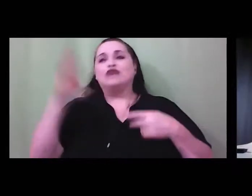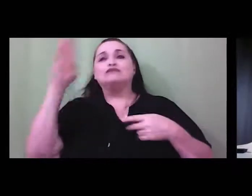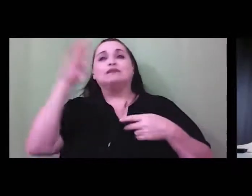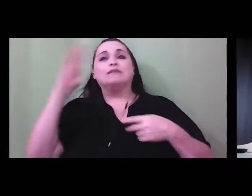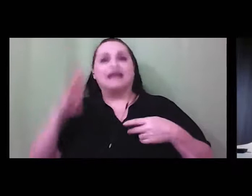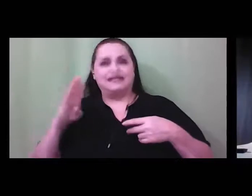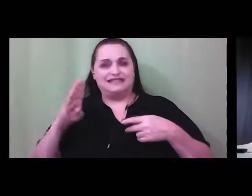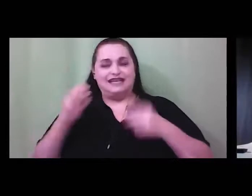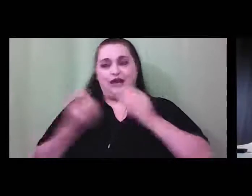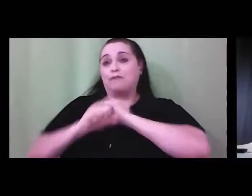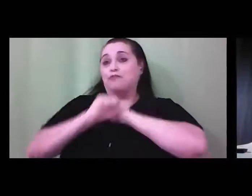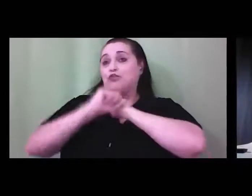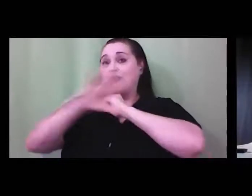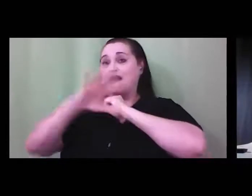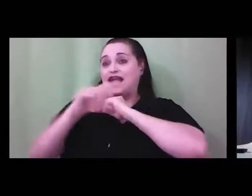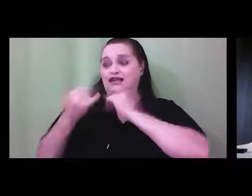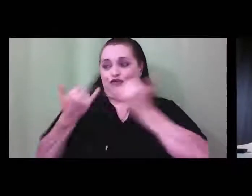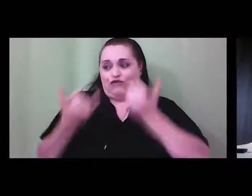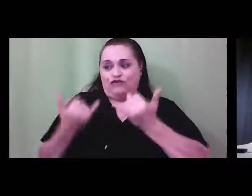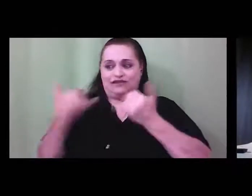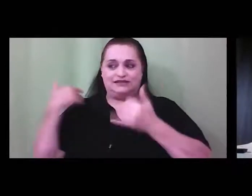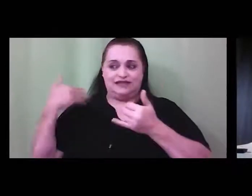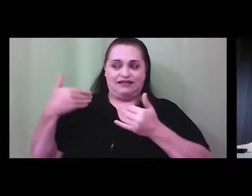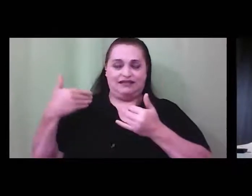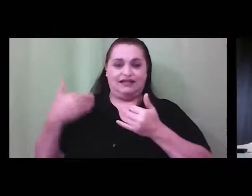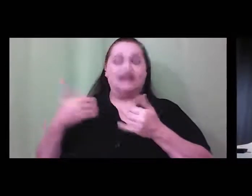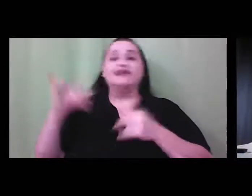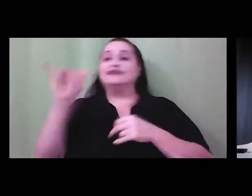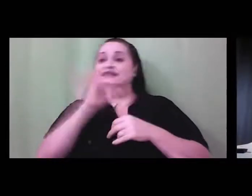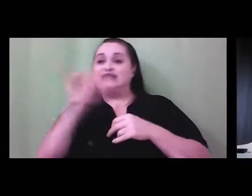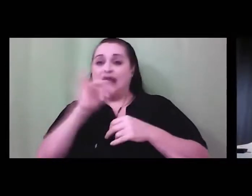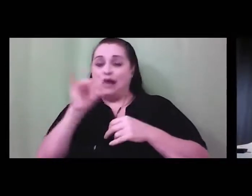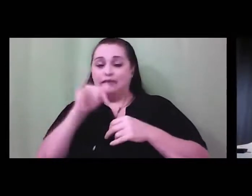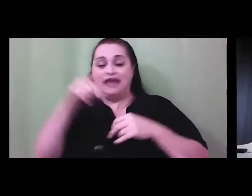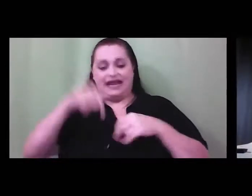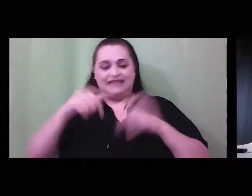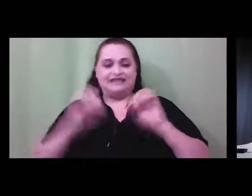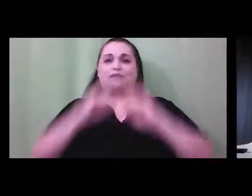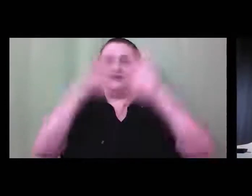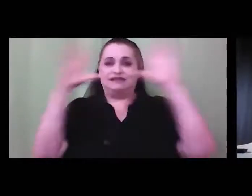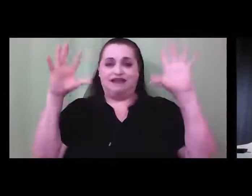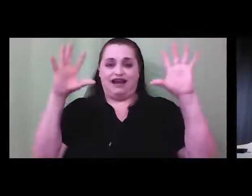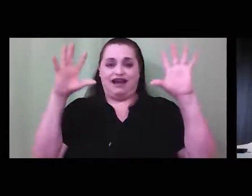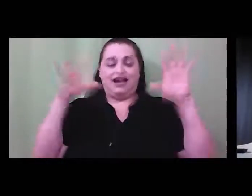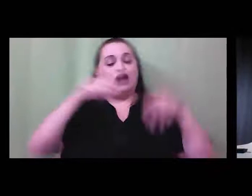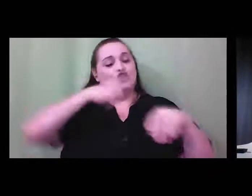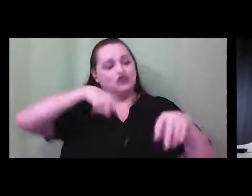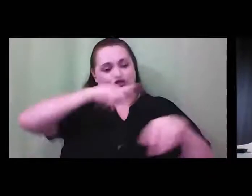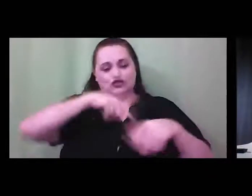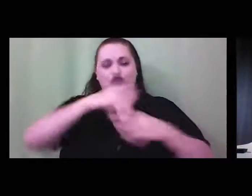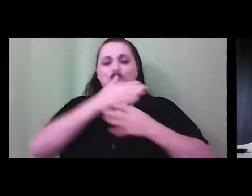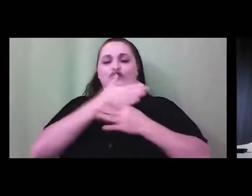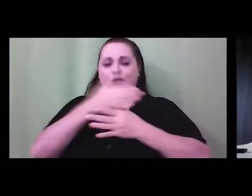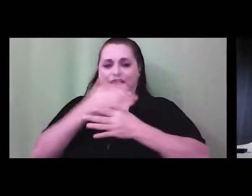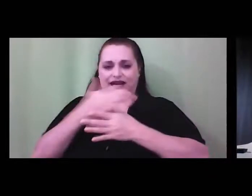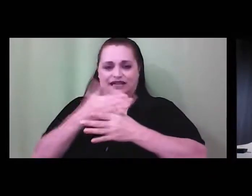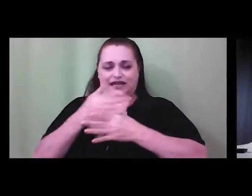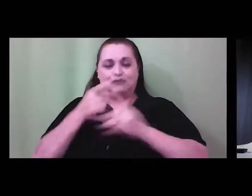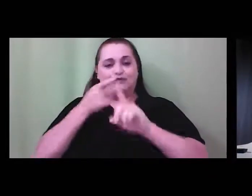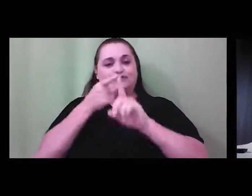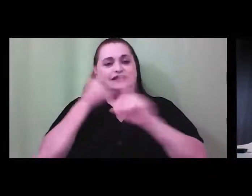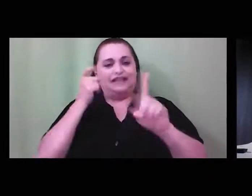una publicación sumamente reciente, y que también esta mañana nosotros compartimos